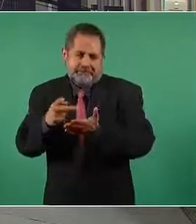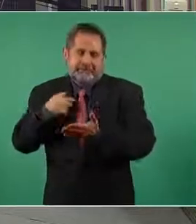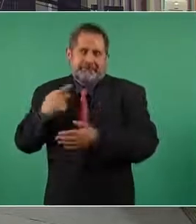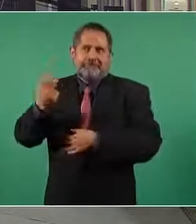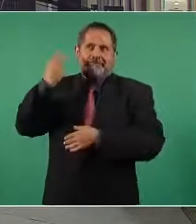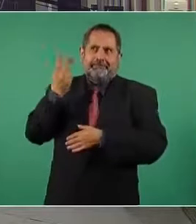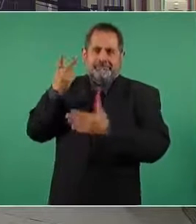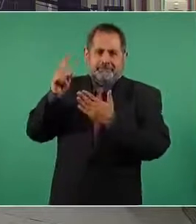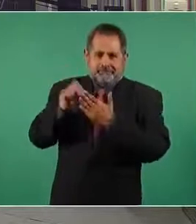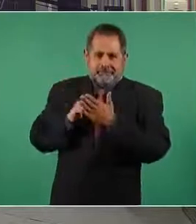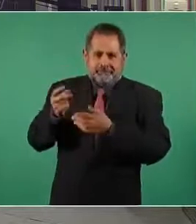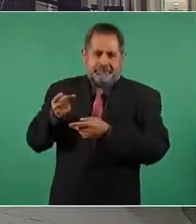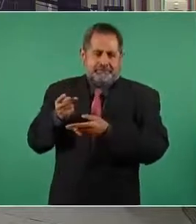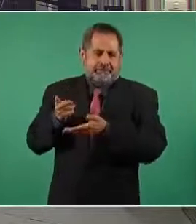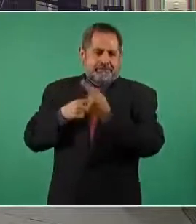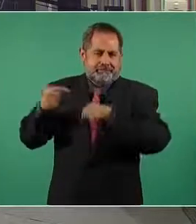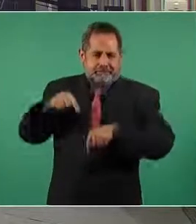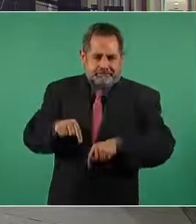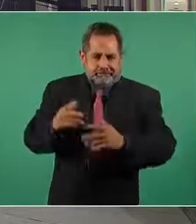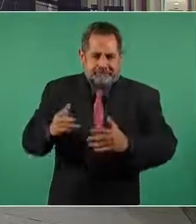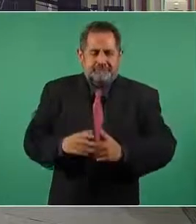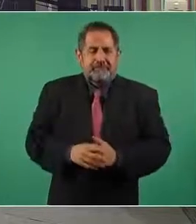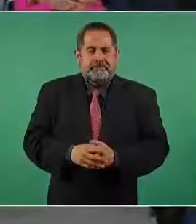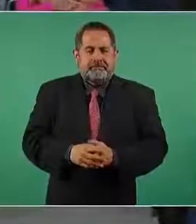dos meses.